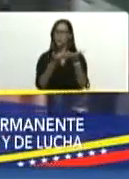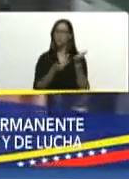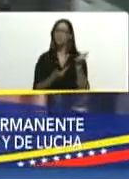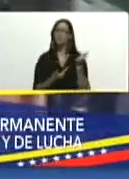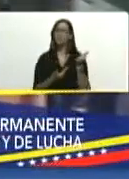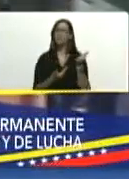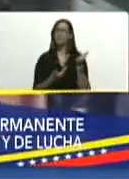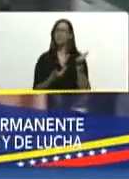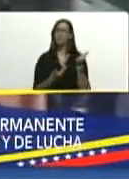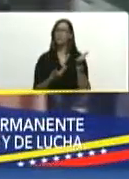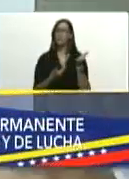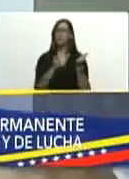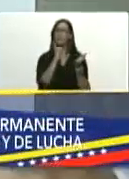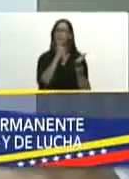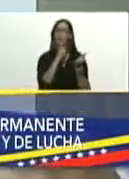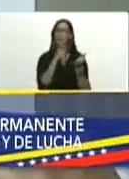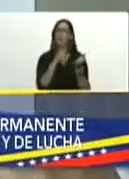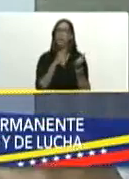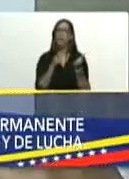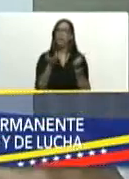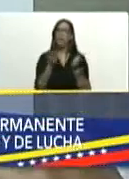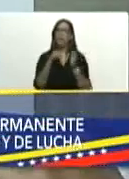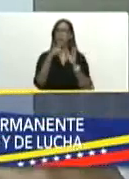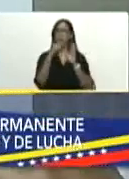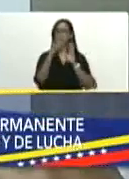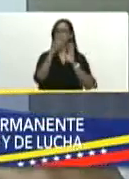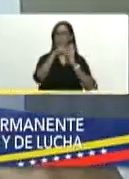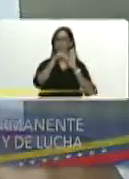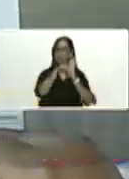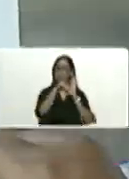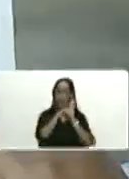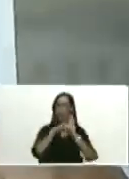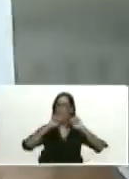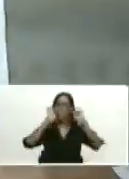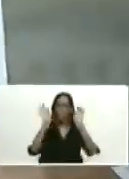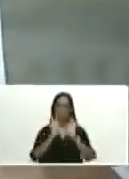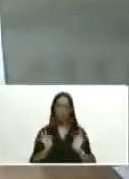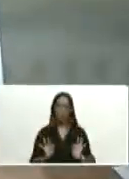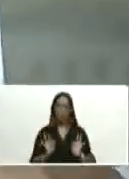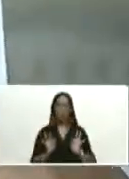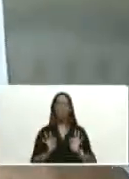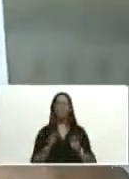llamado el manual para el modelo de gestión productiva socialista